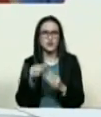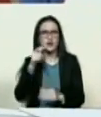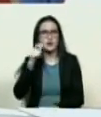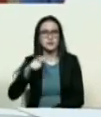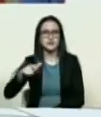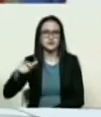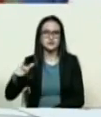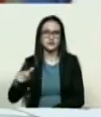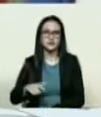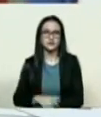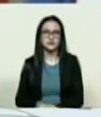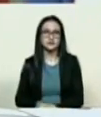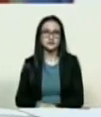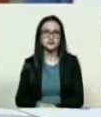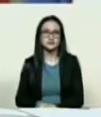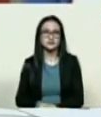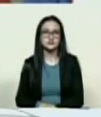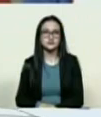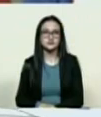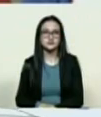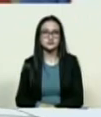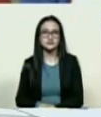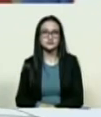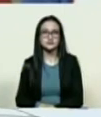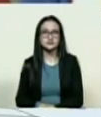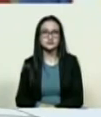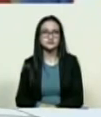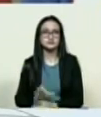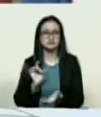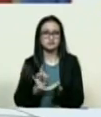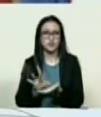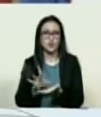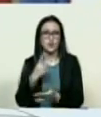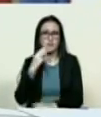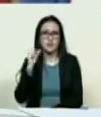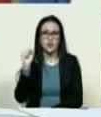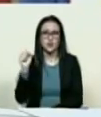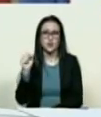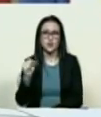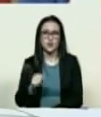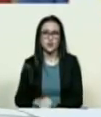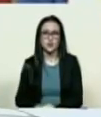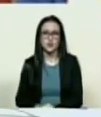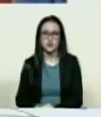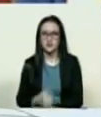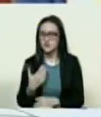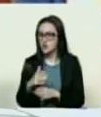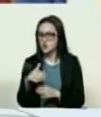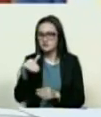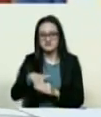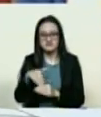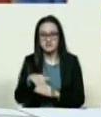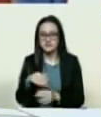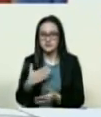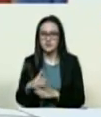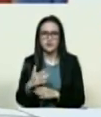gente diciendo que ellos salían de Nicolás Maduro por una vía que no era la electoral. Imposible.